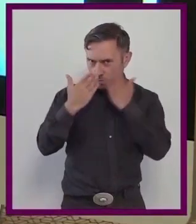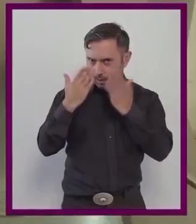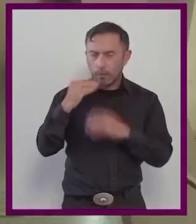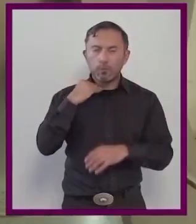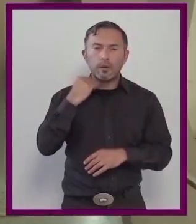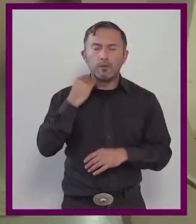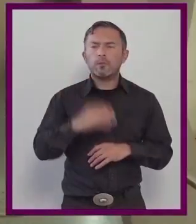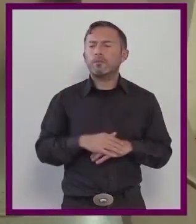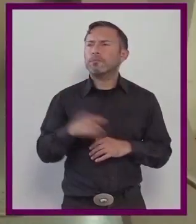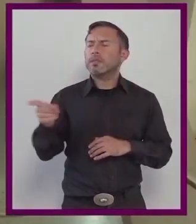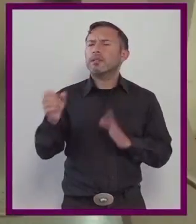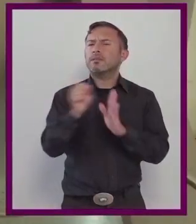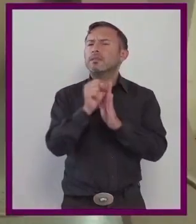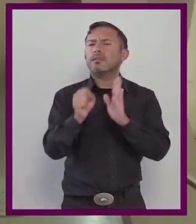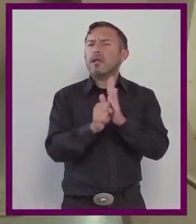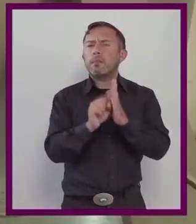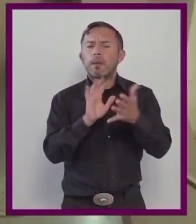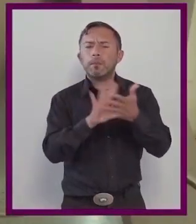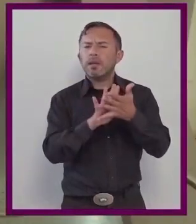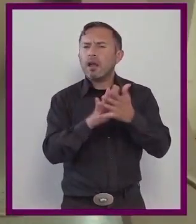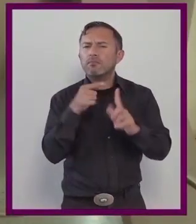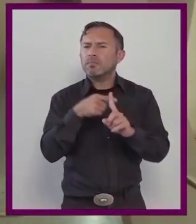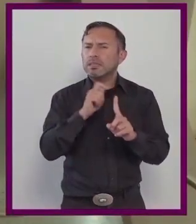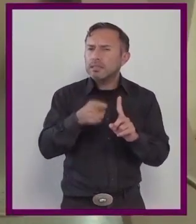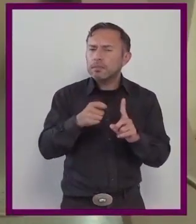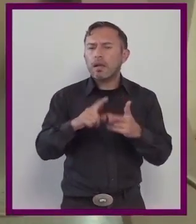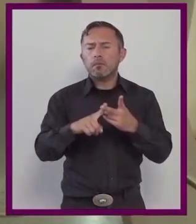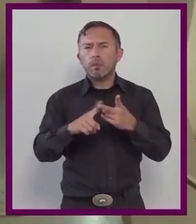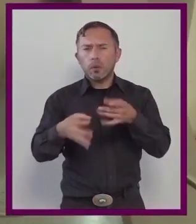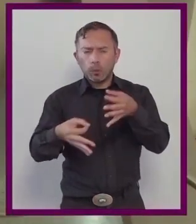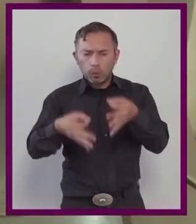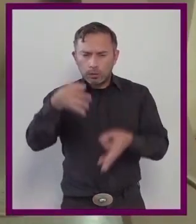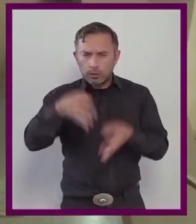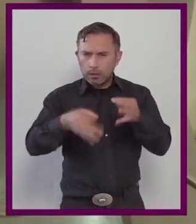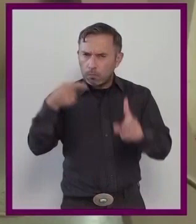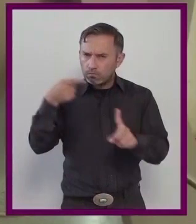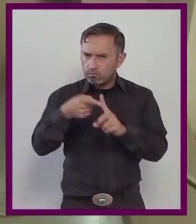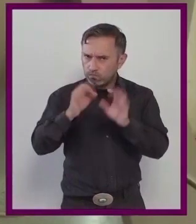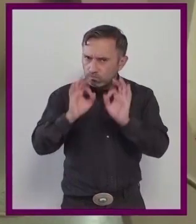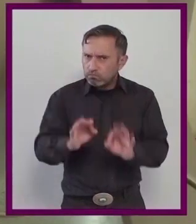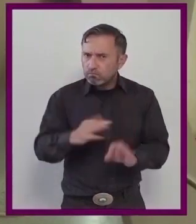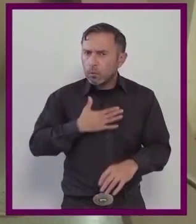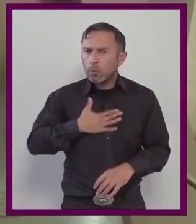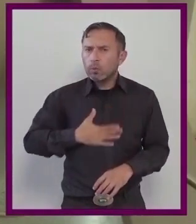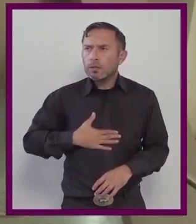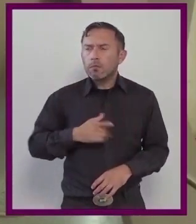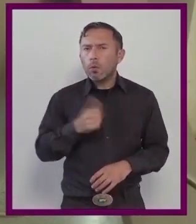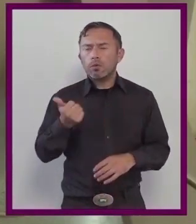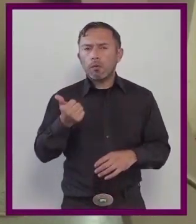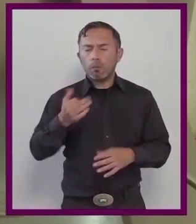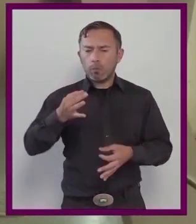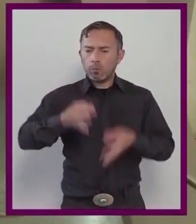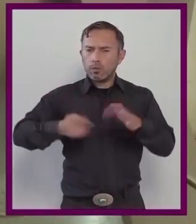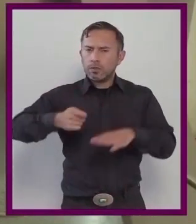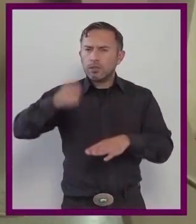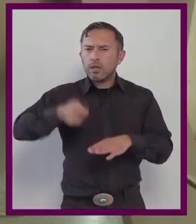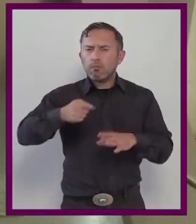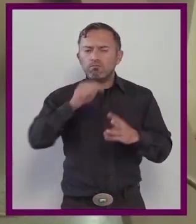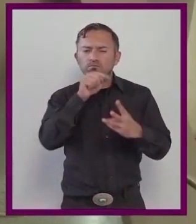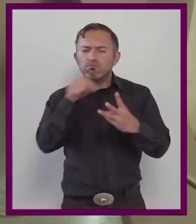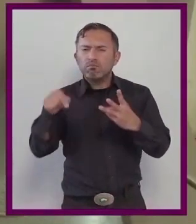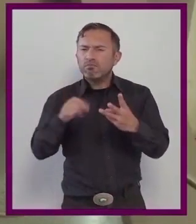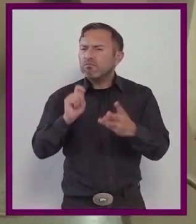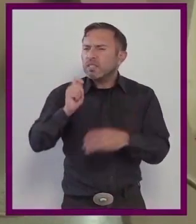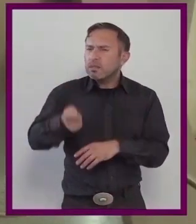México. ¿Qué es el sistema penal? ¿Qué es la procuración de justicia? ¿Y qué diferencia tiene con la impartición